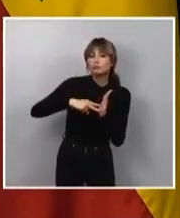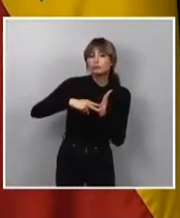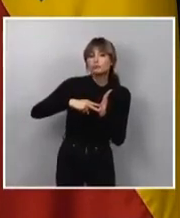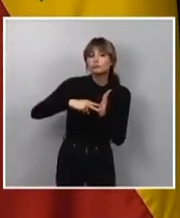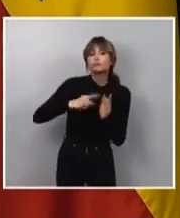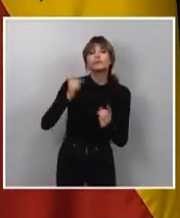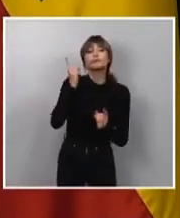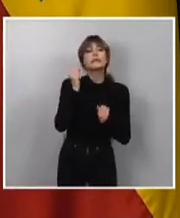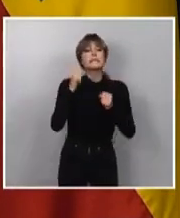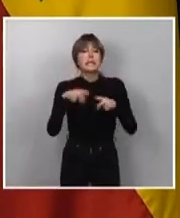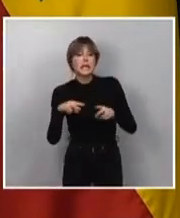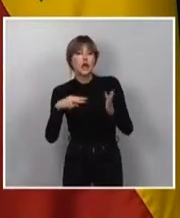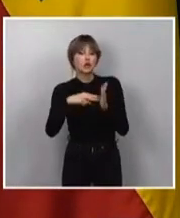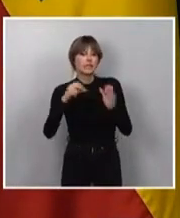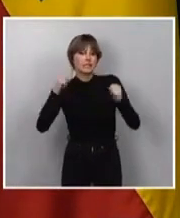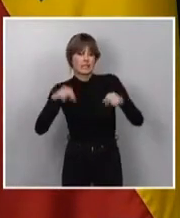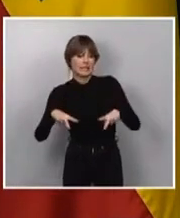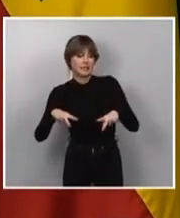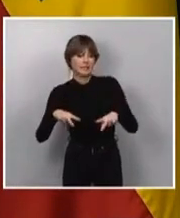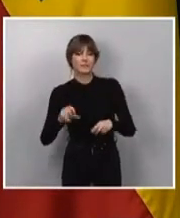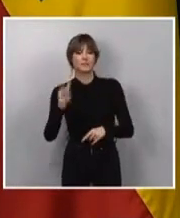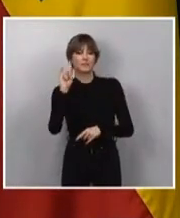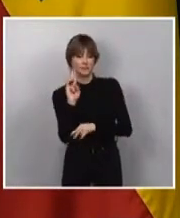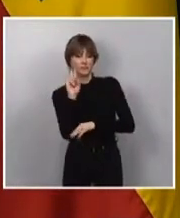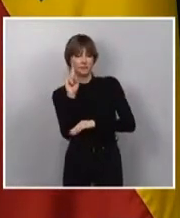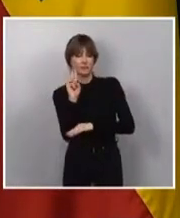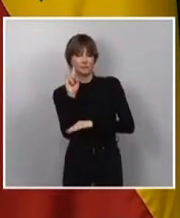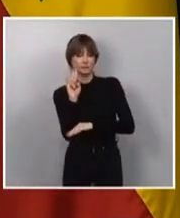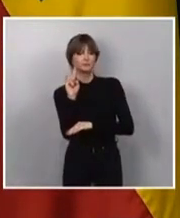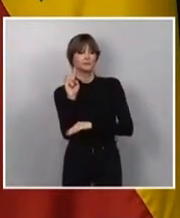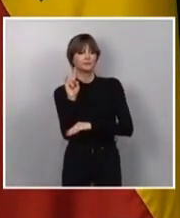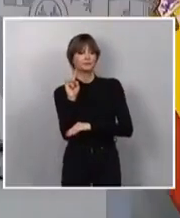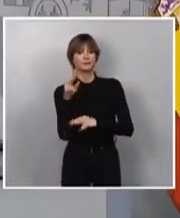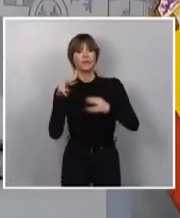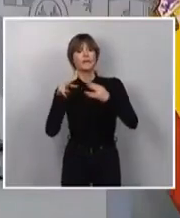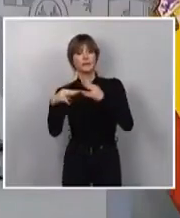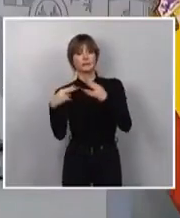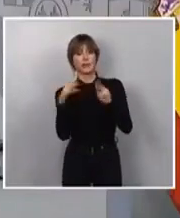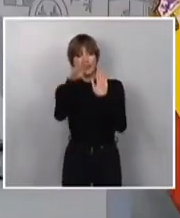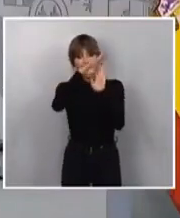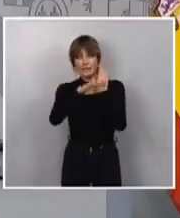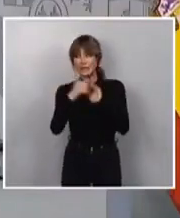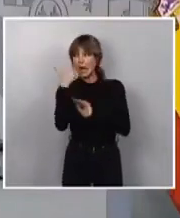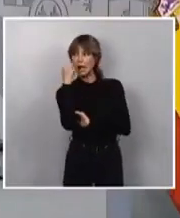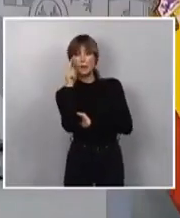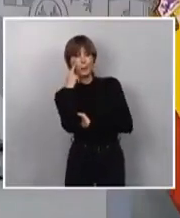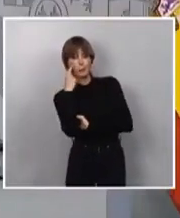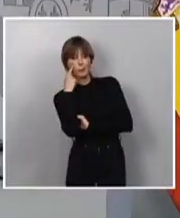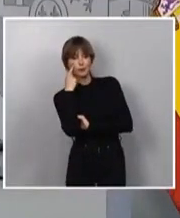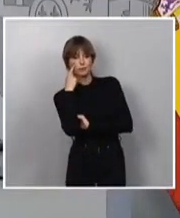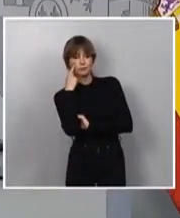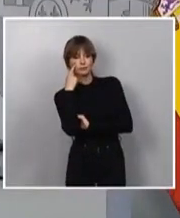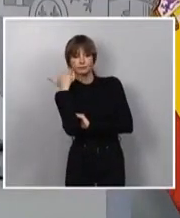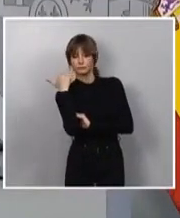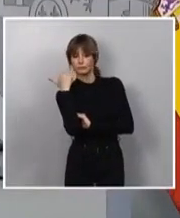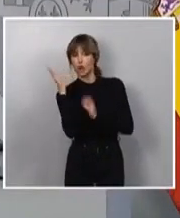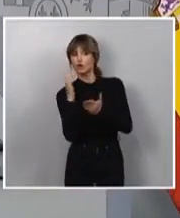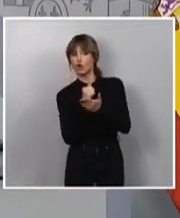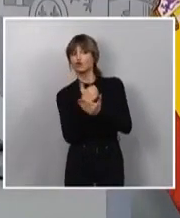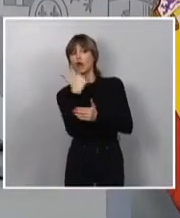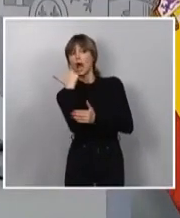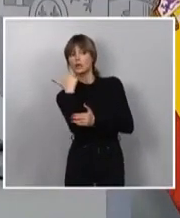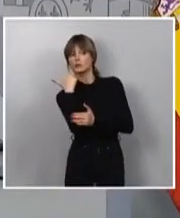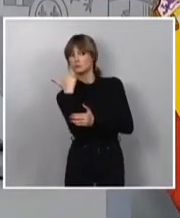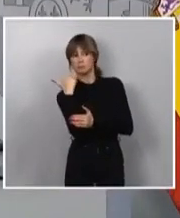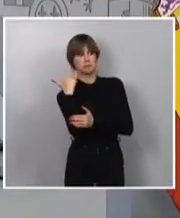de gastos sobre todo en el ámbito político y luego emplear esa mayor eficiencia en salvar un sistema de pensiones que está hecho añicos pero